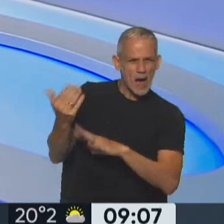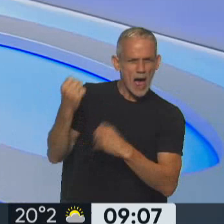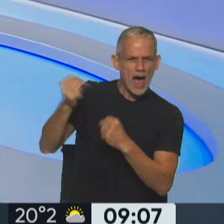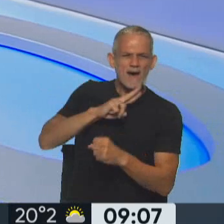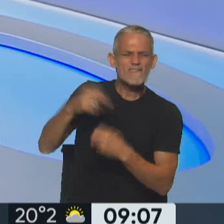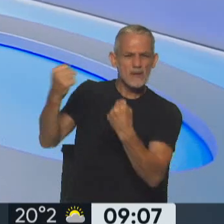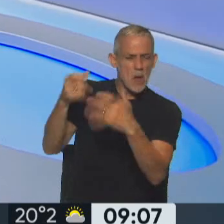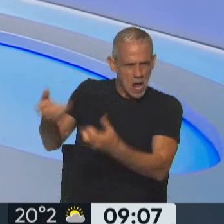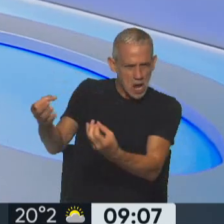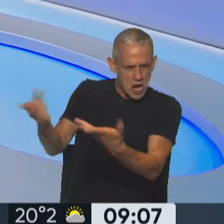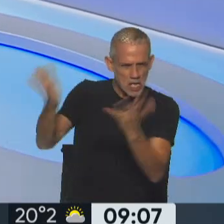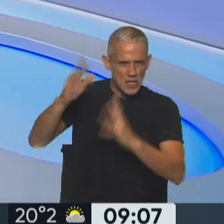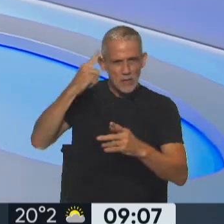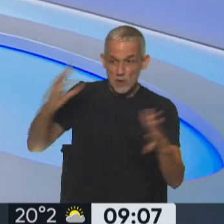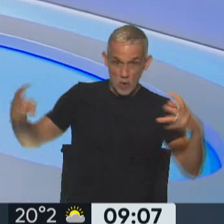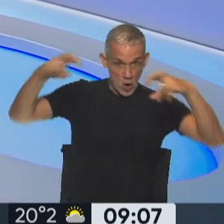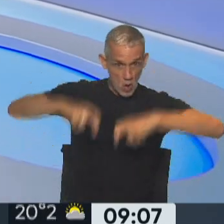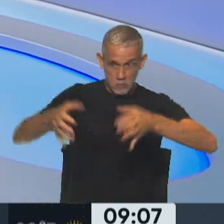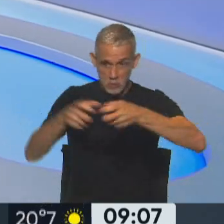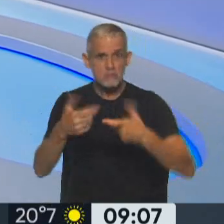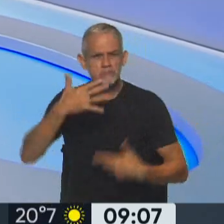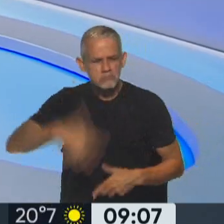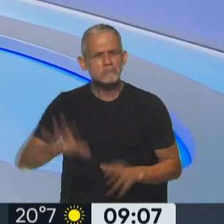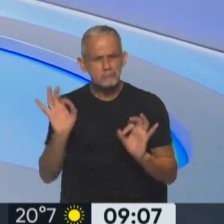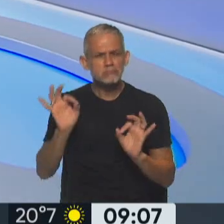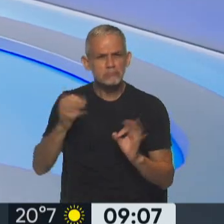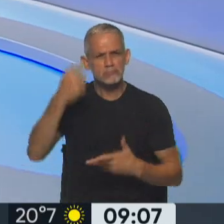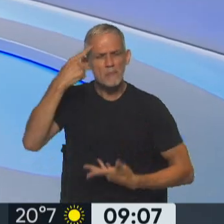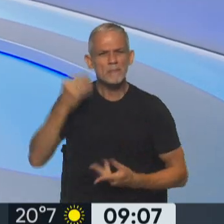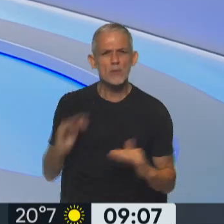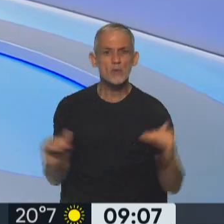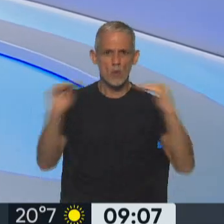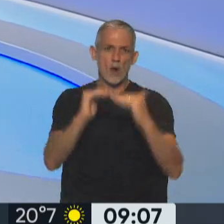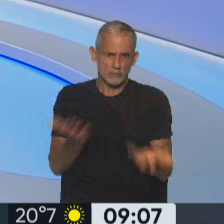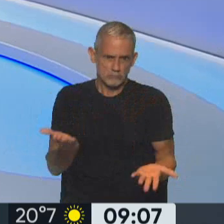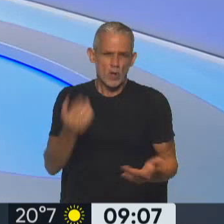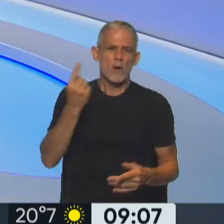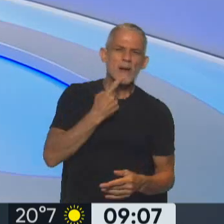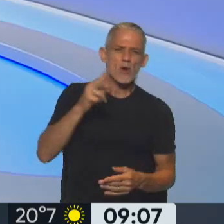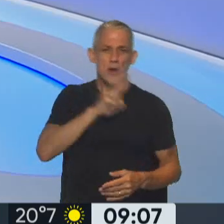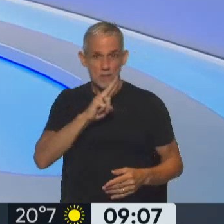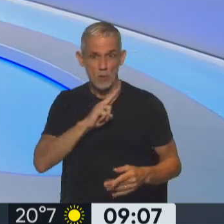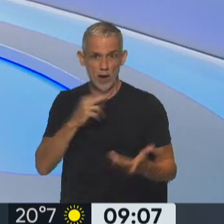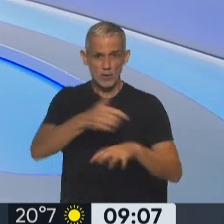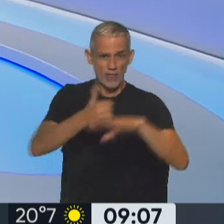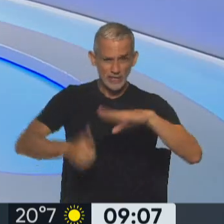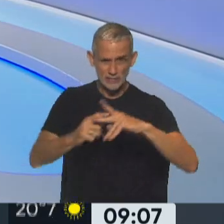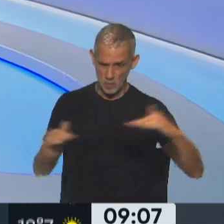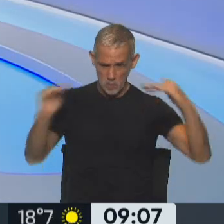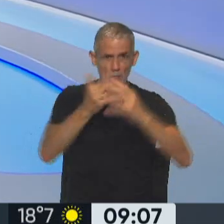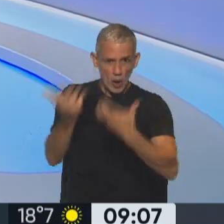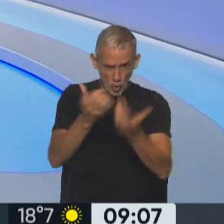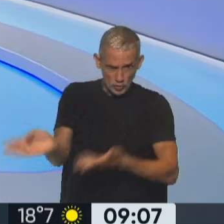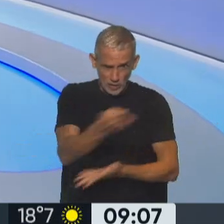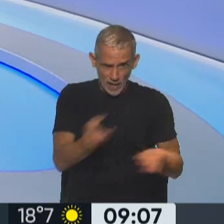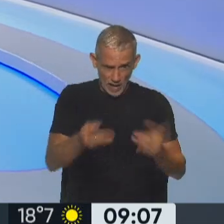inclusive para pensarnos, para entendernos, porque también entendemos de la igualdad. Queremos que varones y mujeres y disidencias sexuales cocinen